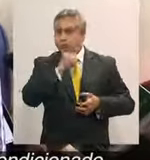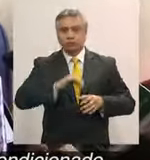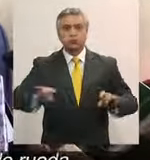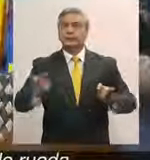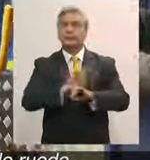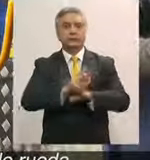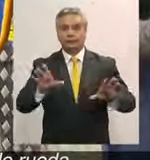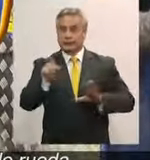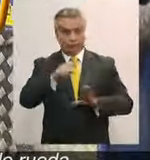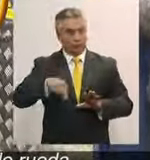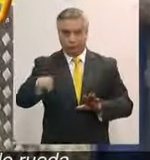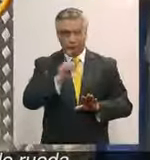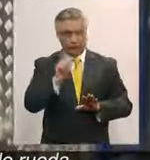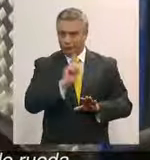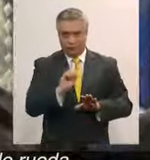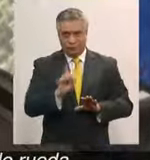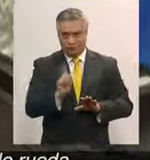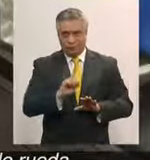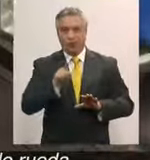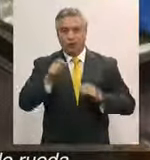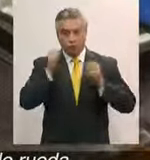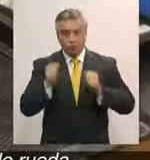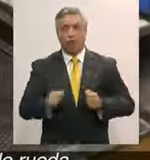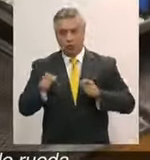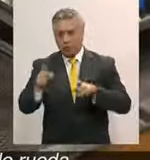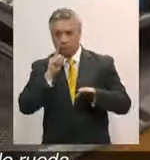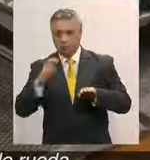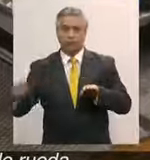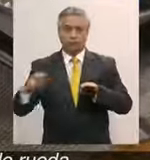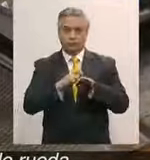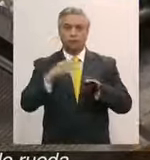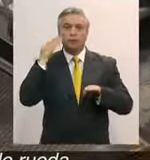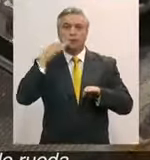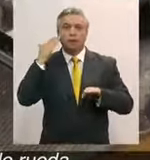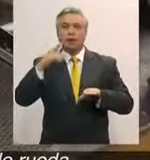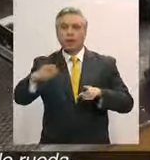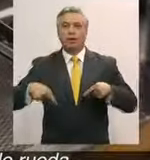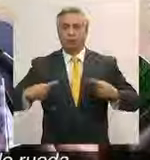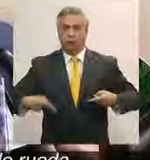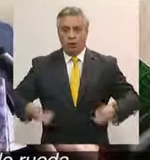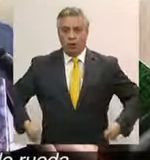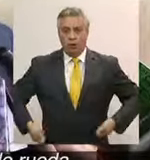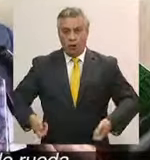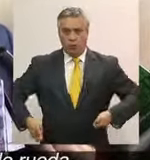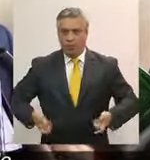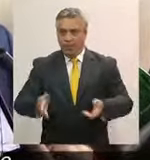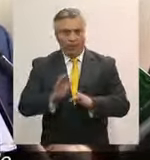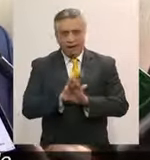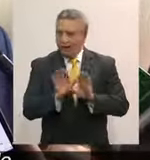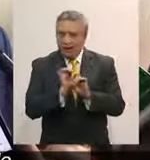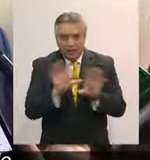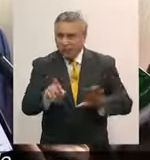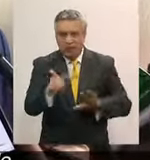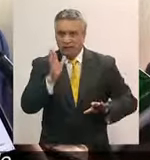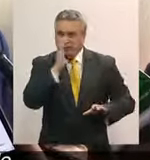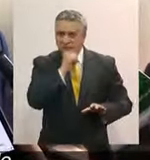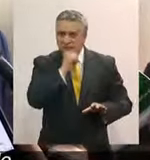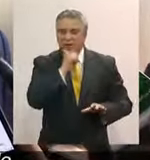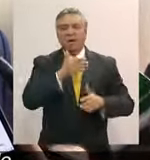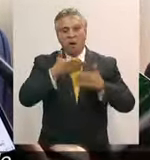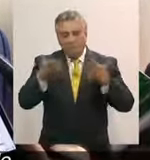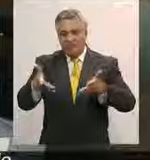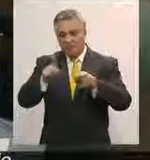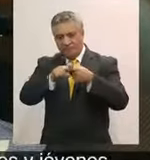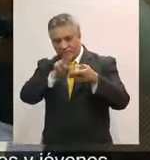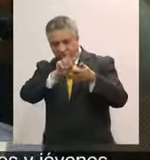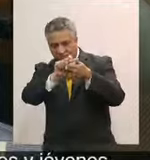acondicionado para poder transportar a niños con silla de rueda. Es por eso que hubo que